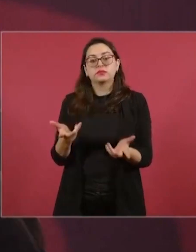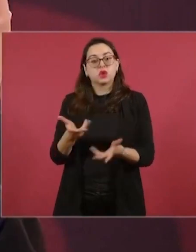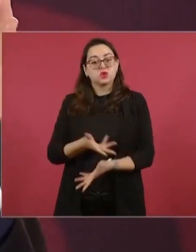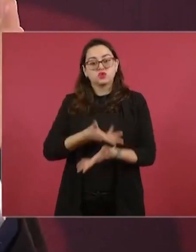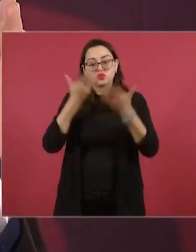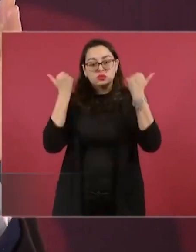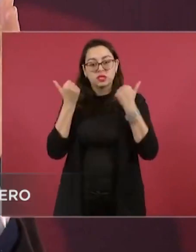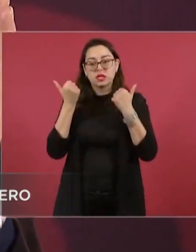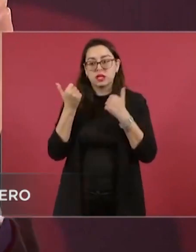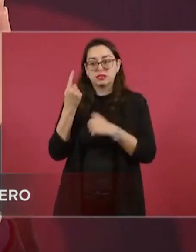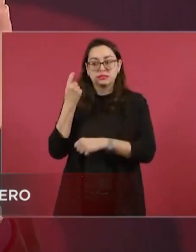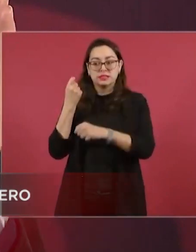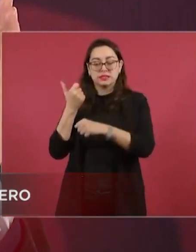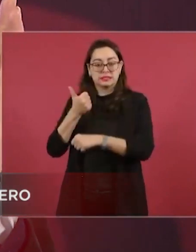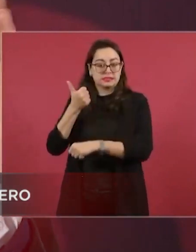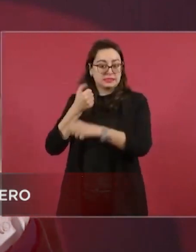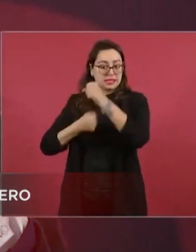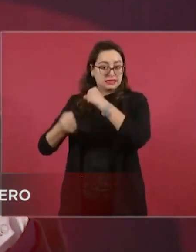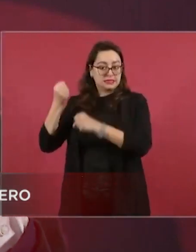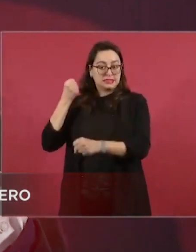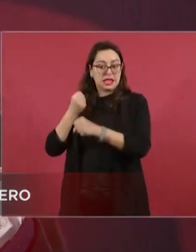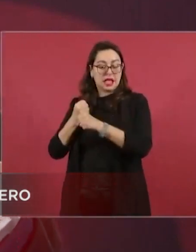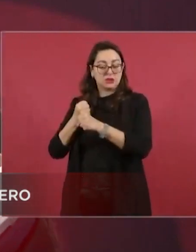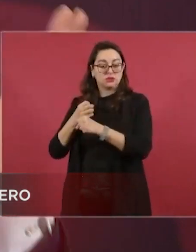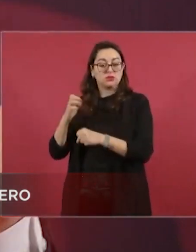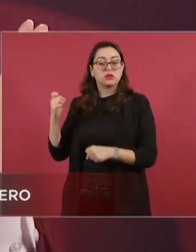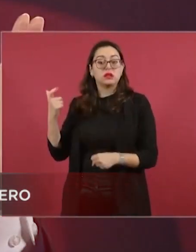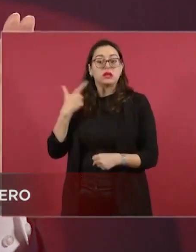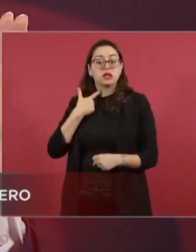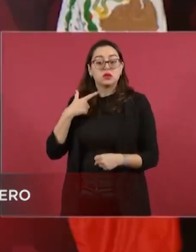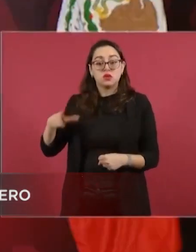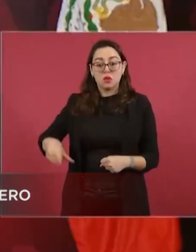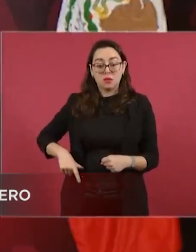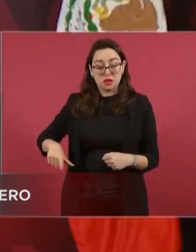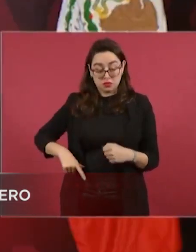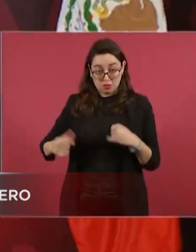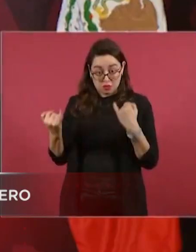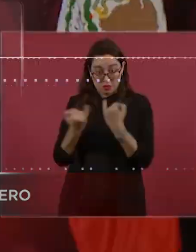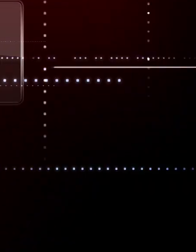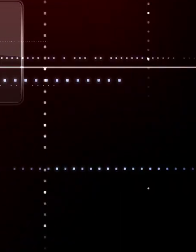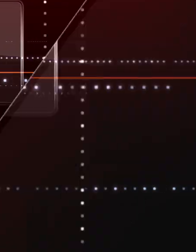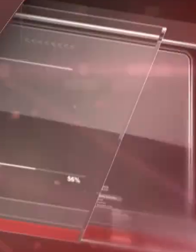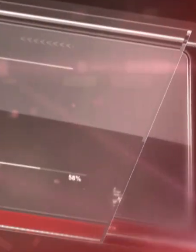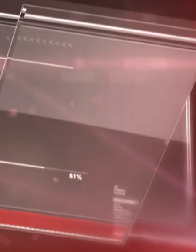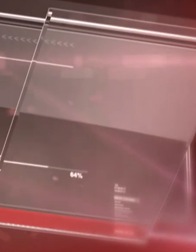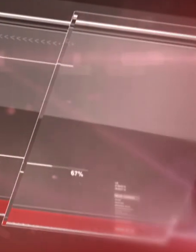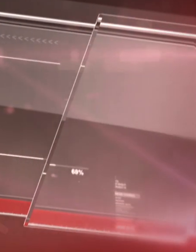presidente de Morena. UDG TV, Canal 44, Ignacio Pérez Vega.